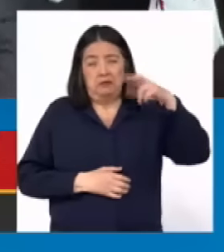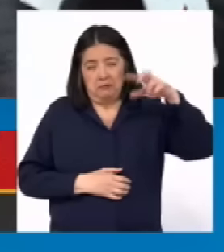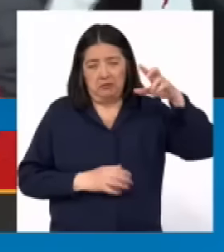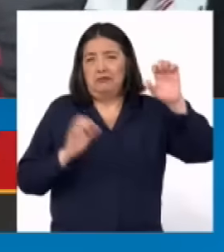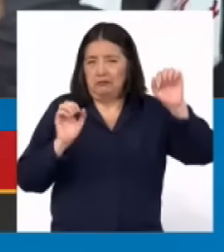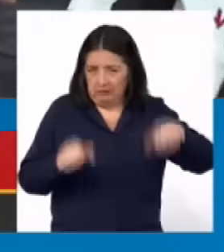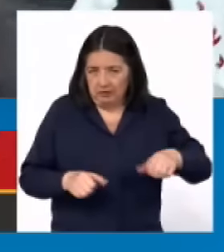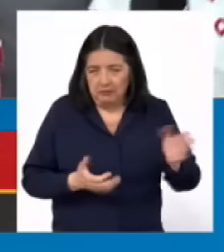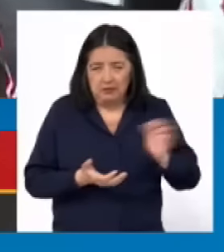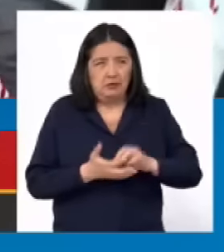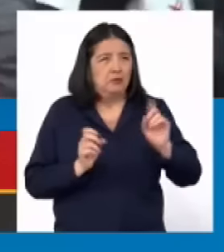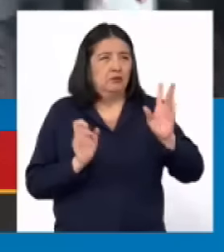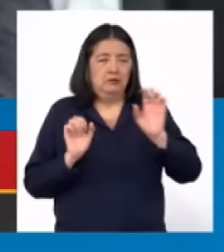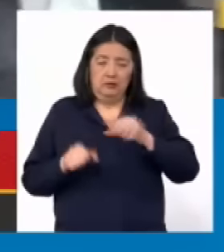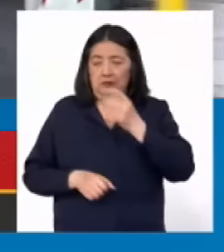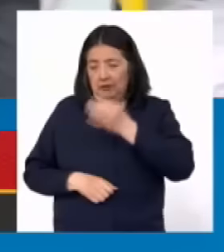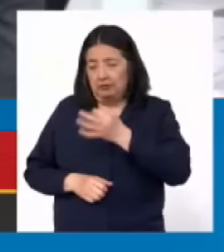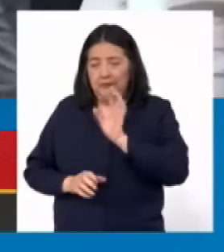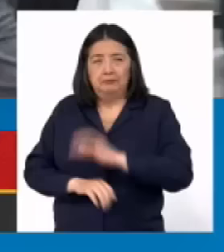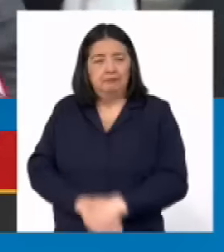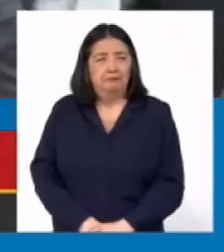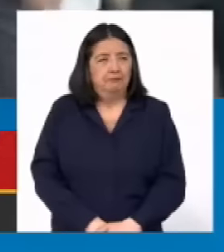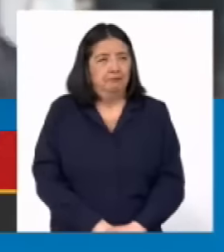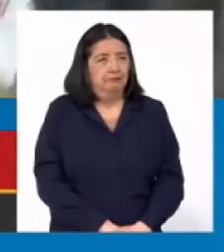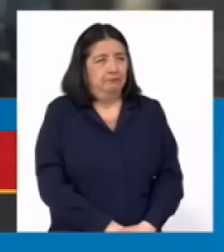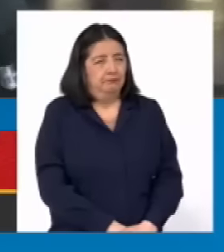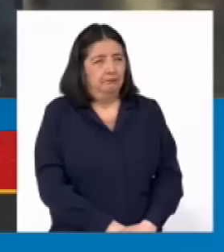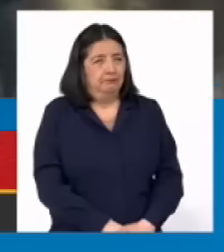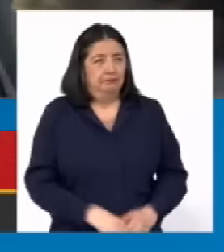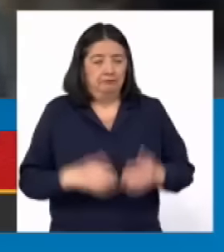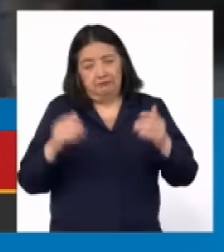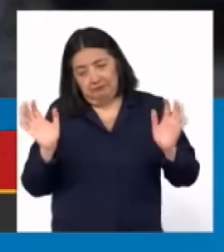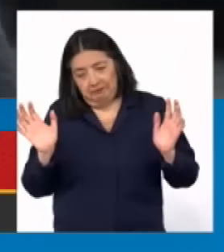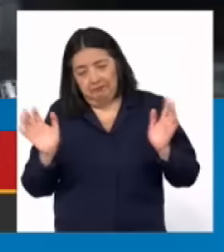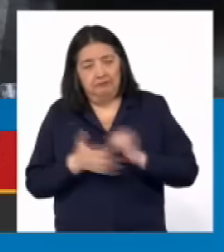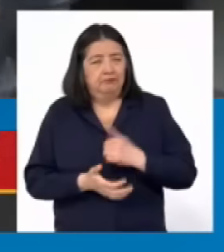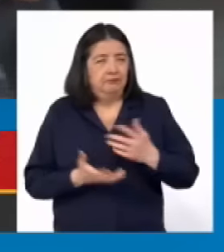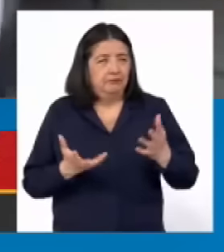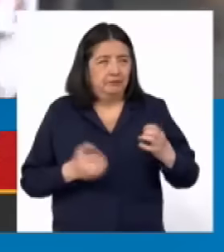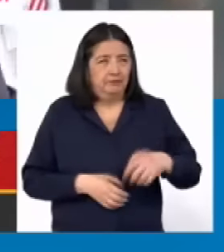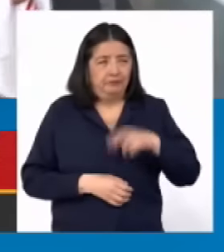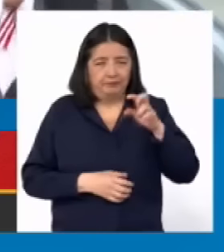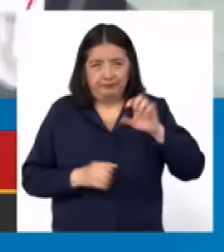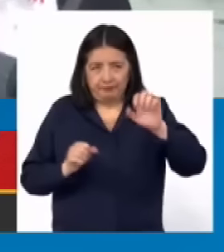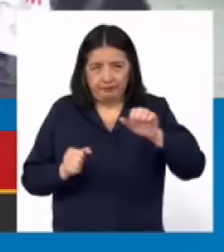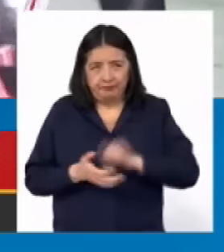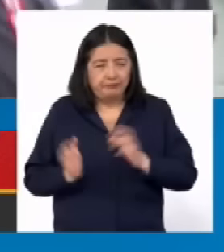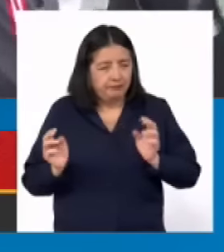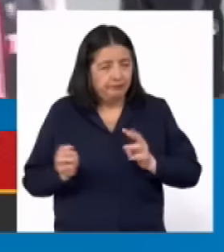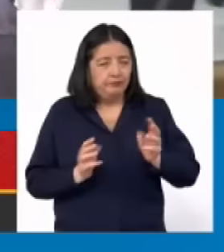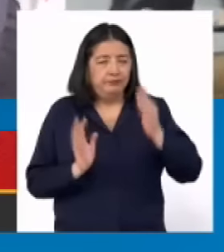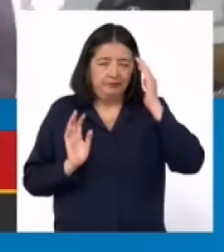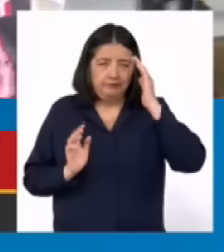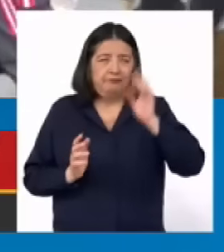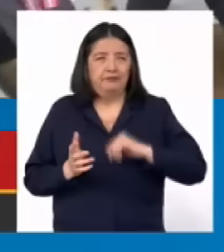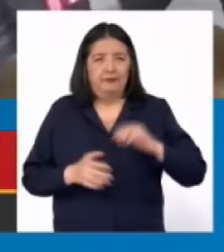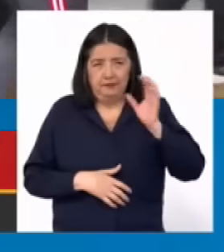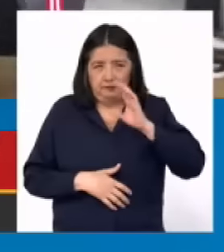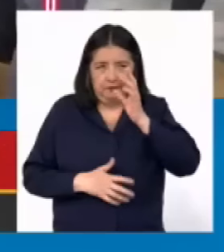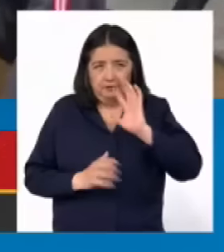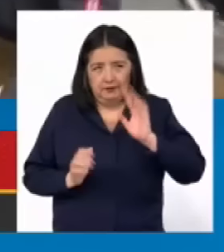ahí tienes más oportunidad. Sí, es verdad, es verdad. Es verdad. Es más, si vamos a salir a buscar el punto, hay que tener formas inteligentes de poder